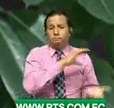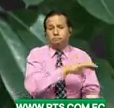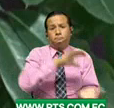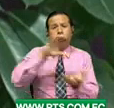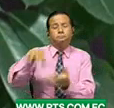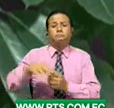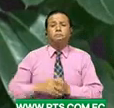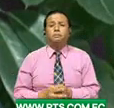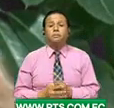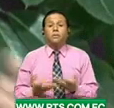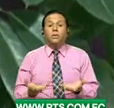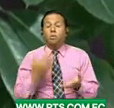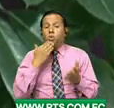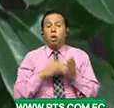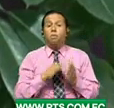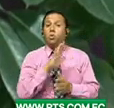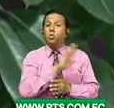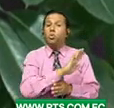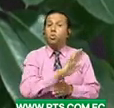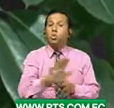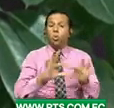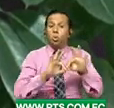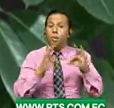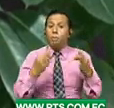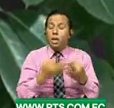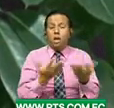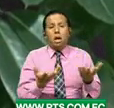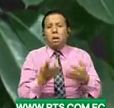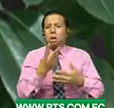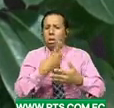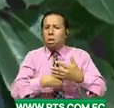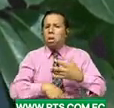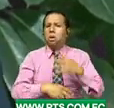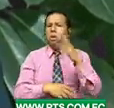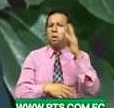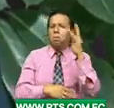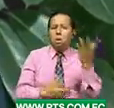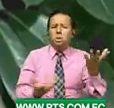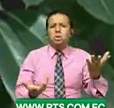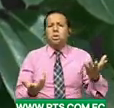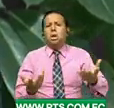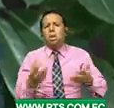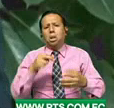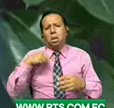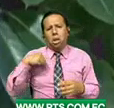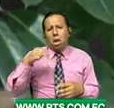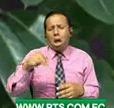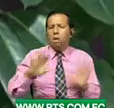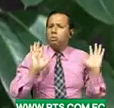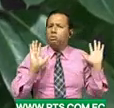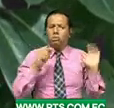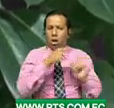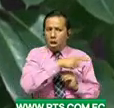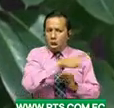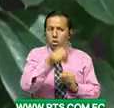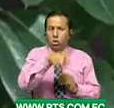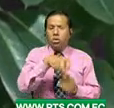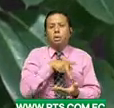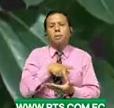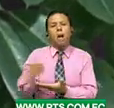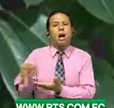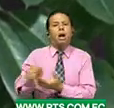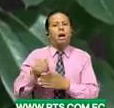sucesores, sean los sucesores que tenga, hijos, esposa, nietos, y les corresponderá a